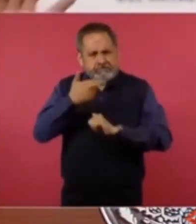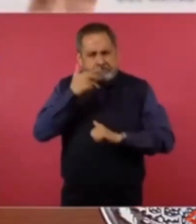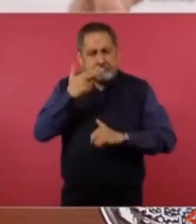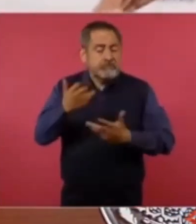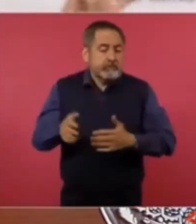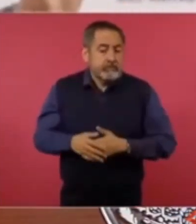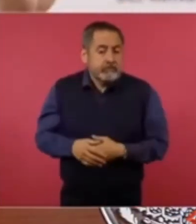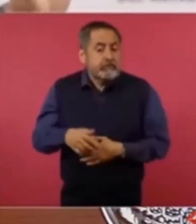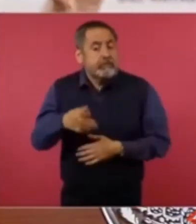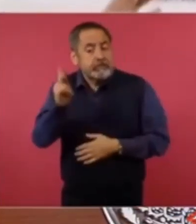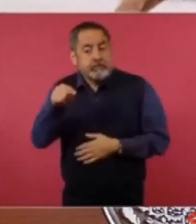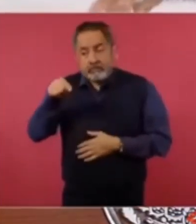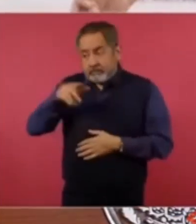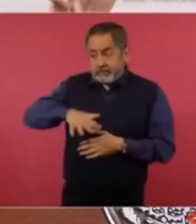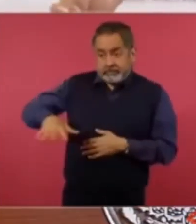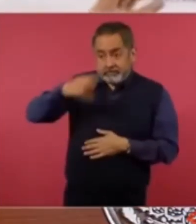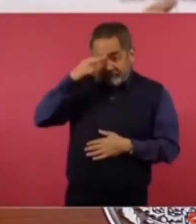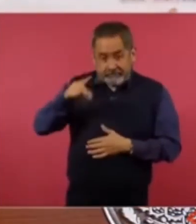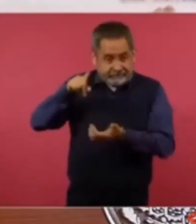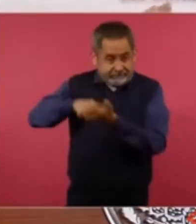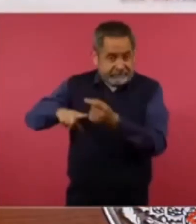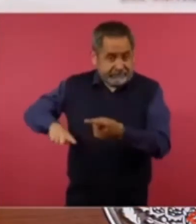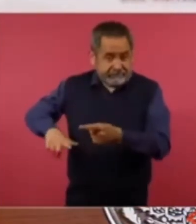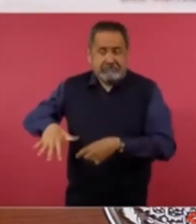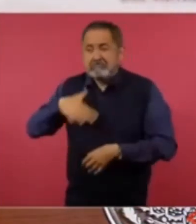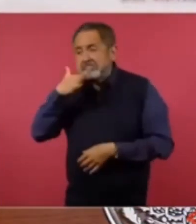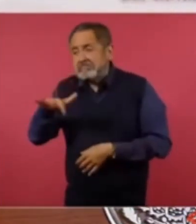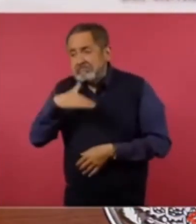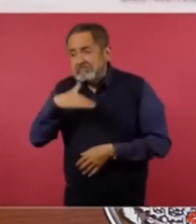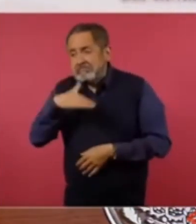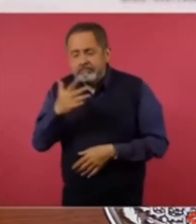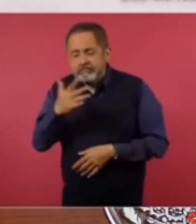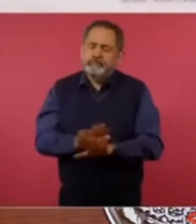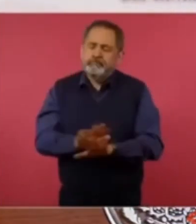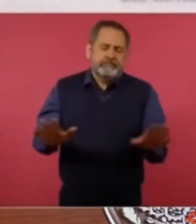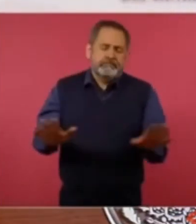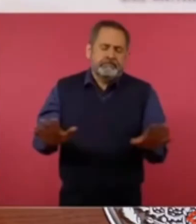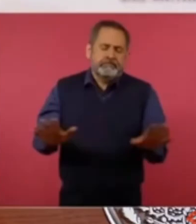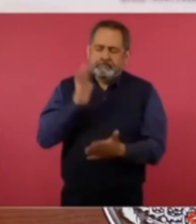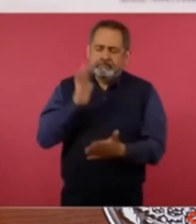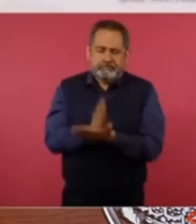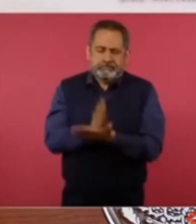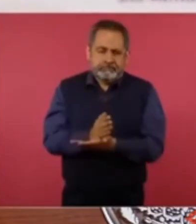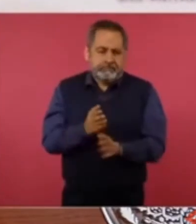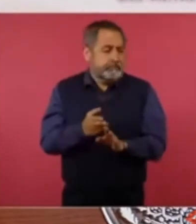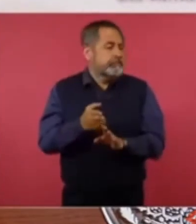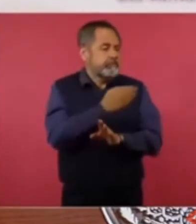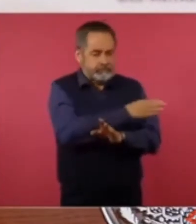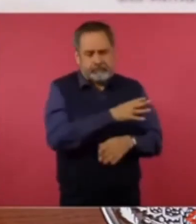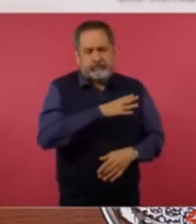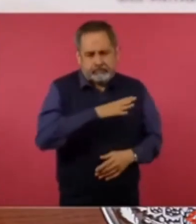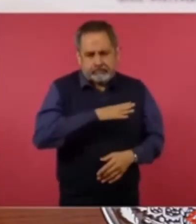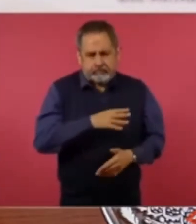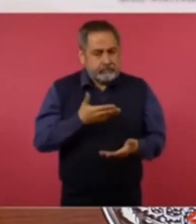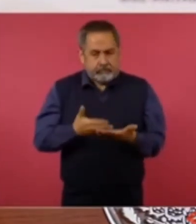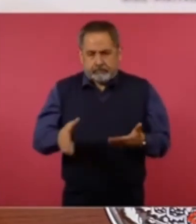Pero ya no hay la corrupción que imperaba. Y esto es bueno para